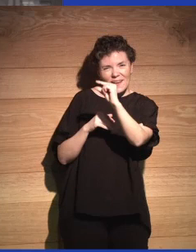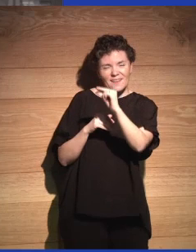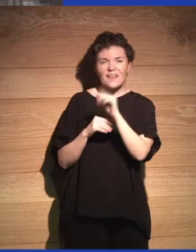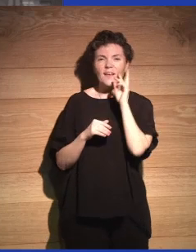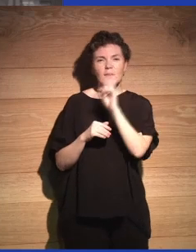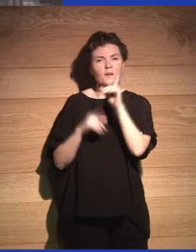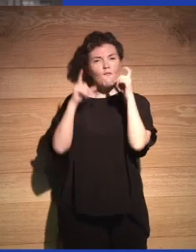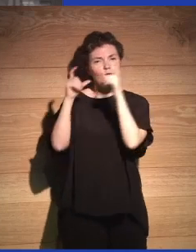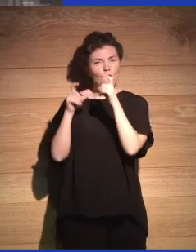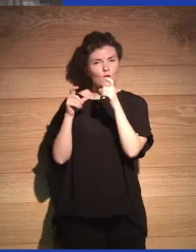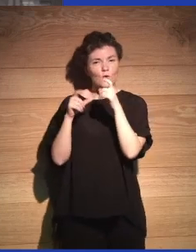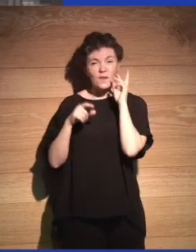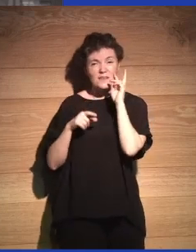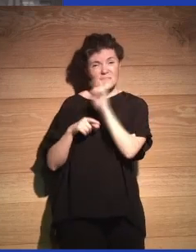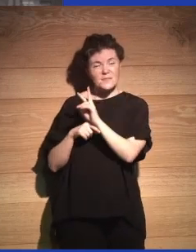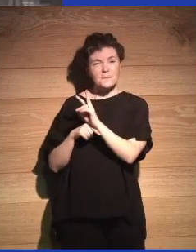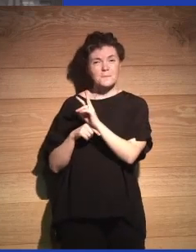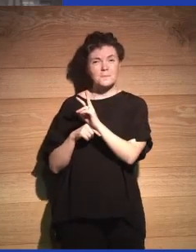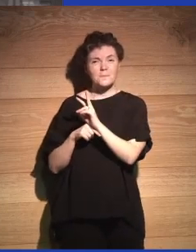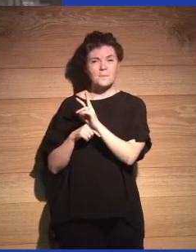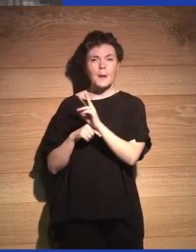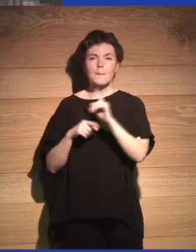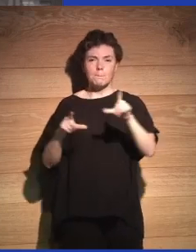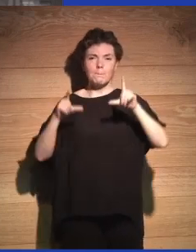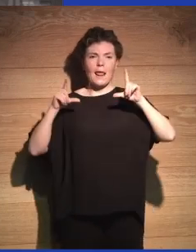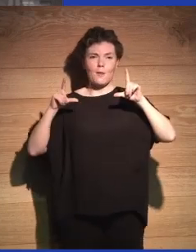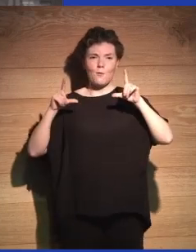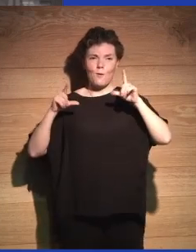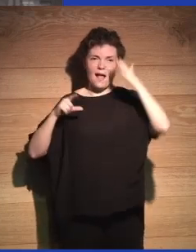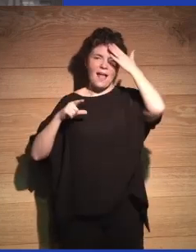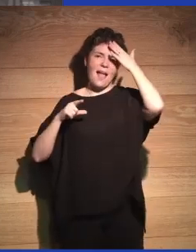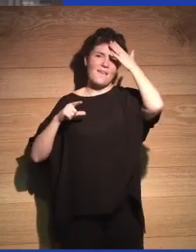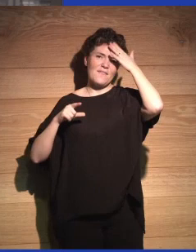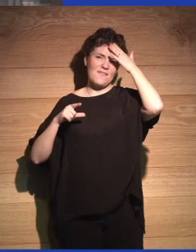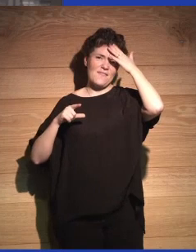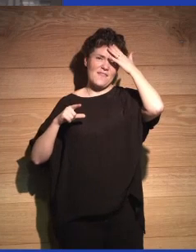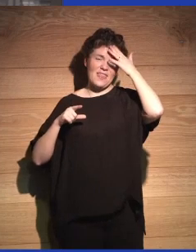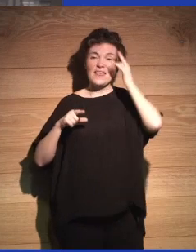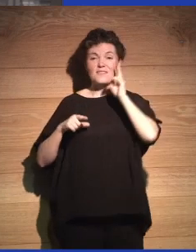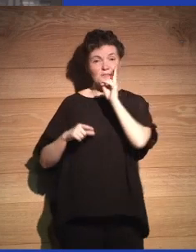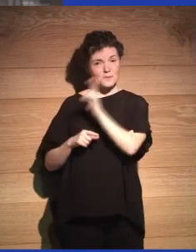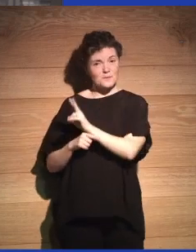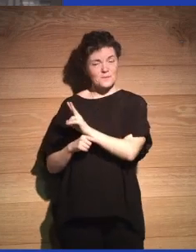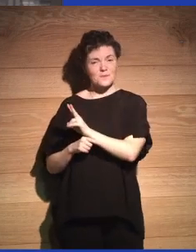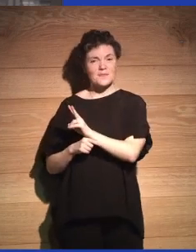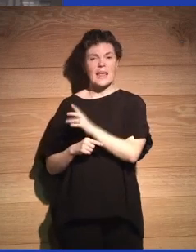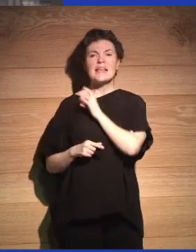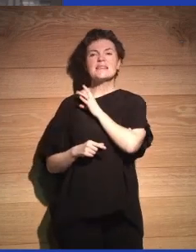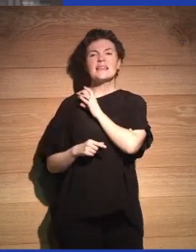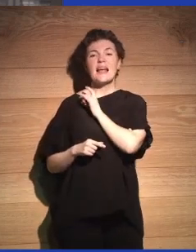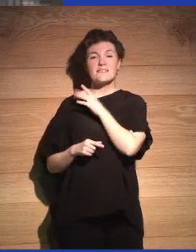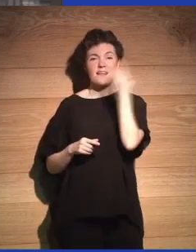Aquí también esa foto, aquí se la ve en primer plano, se ve la cabeza. Y si se fijan, los